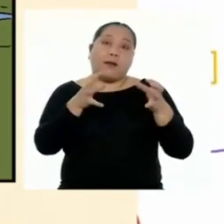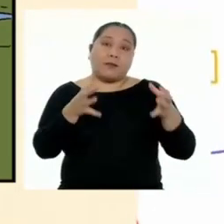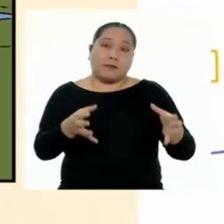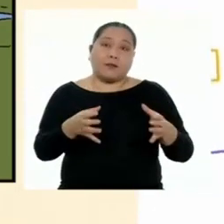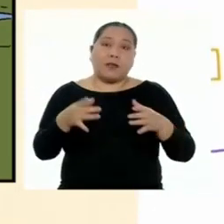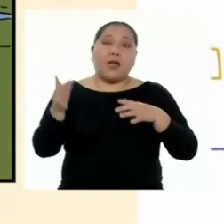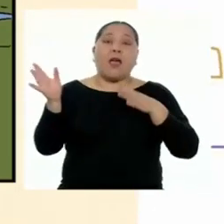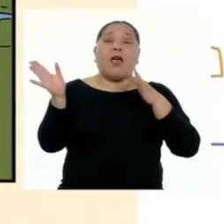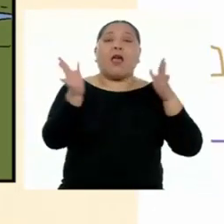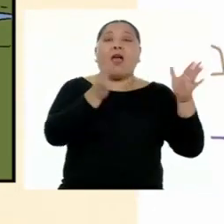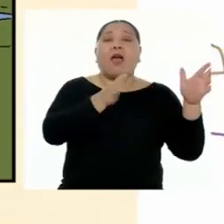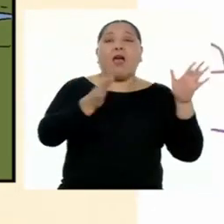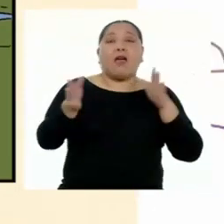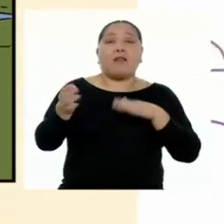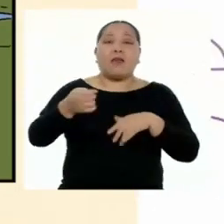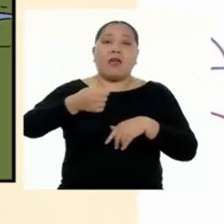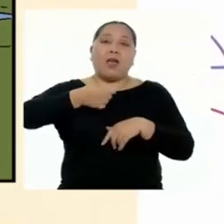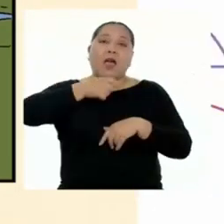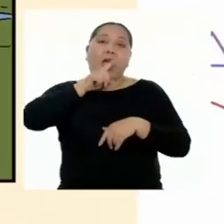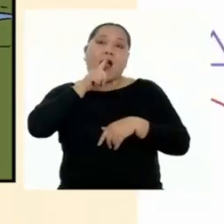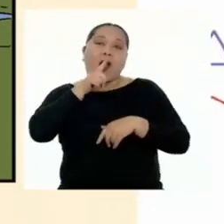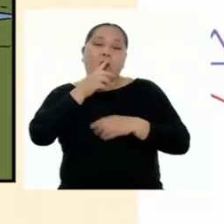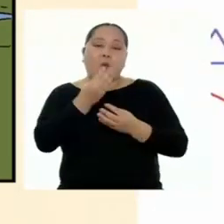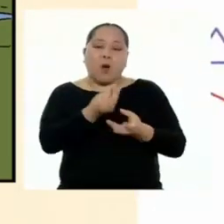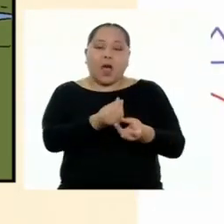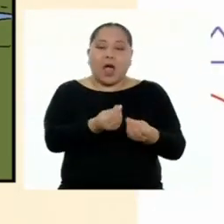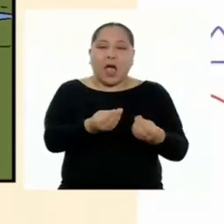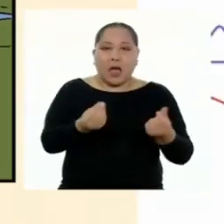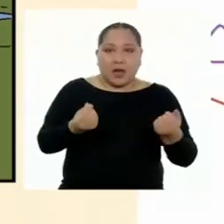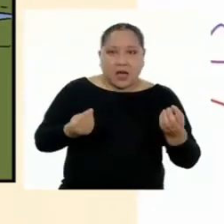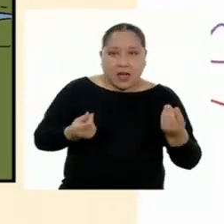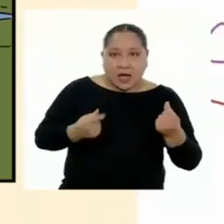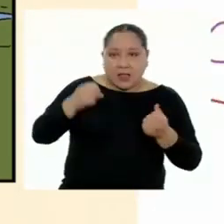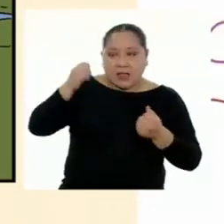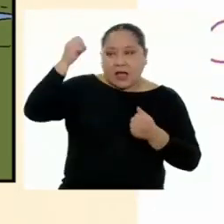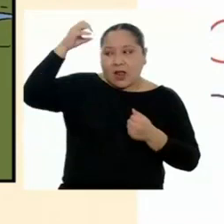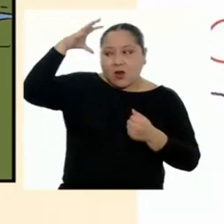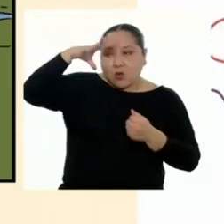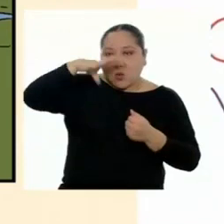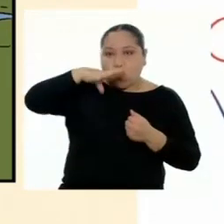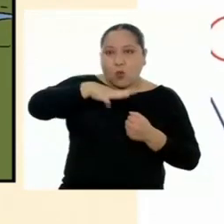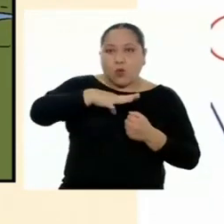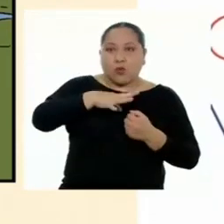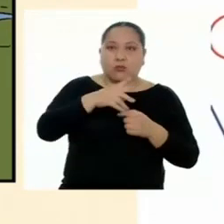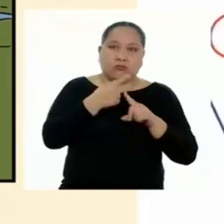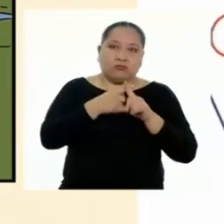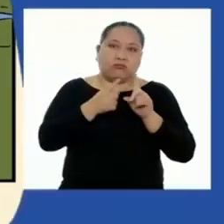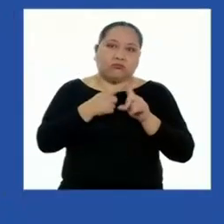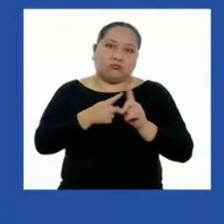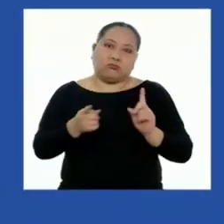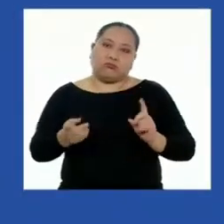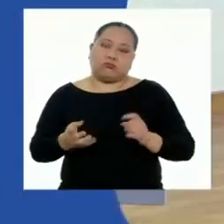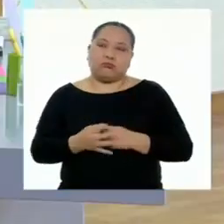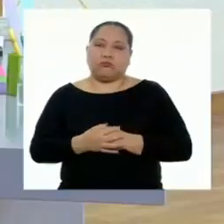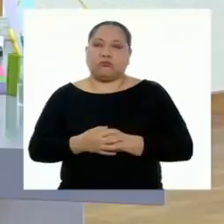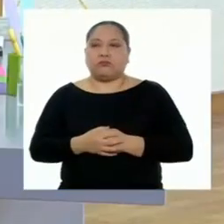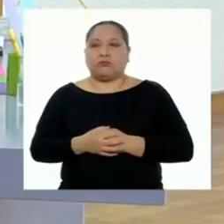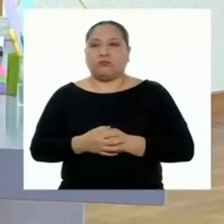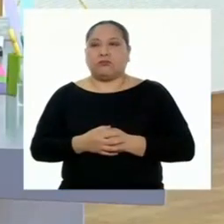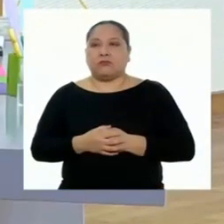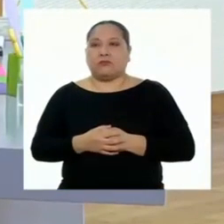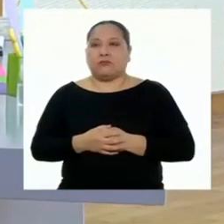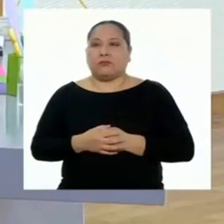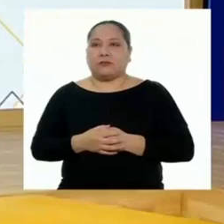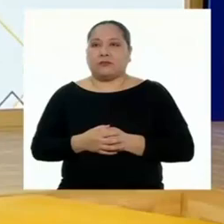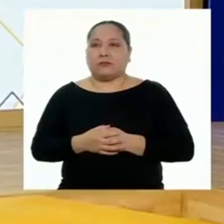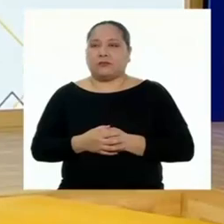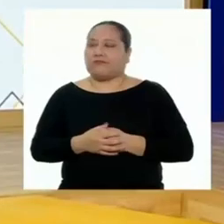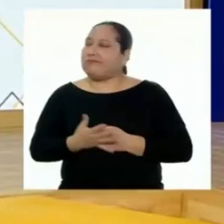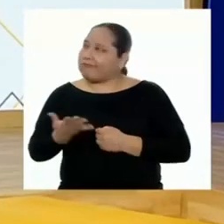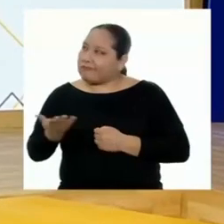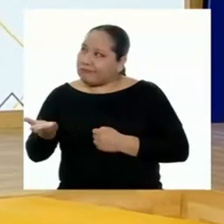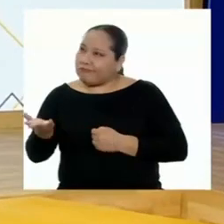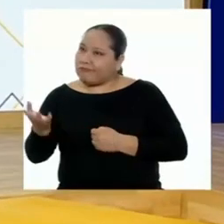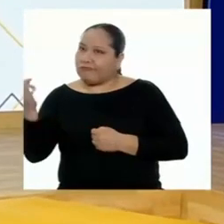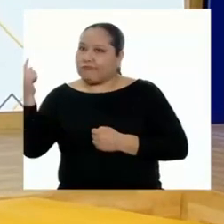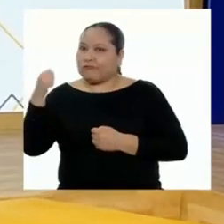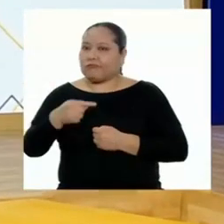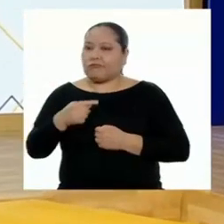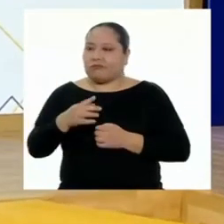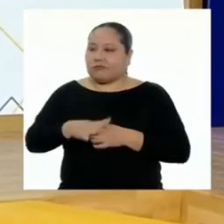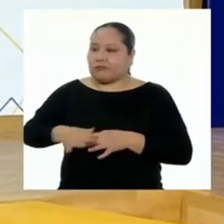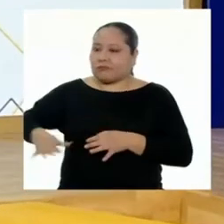agua, sales disueltas, arena, luz, etc. También recibe el nombre de biotopo. Entonces,